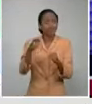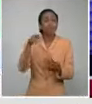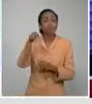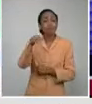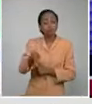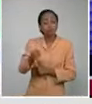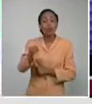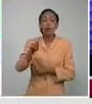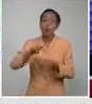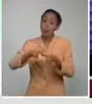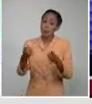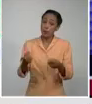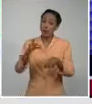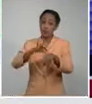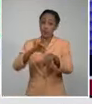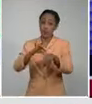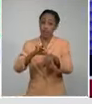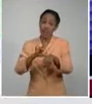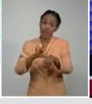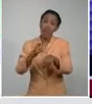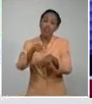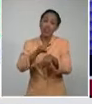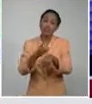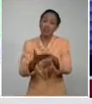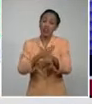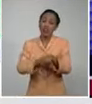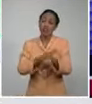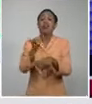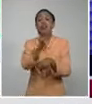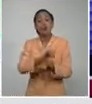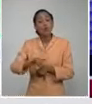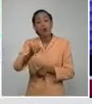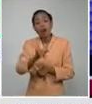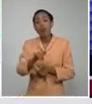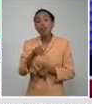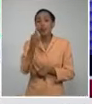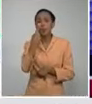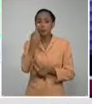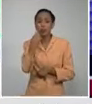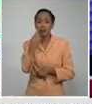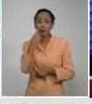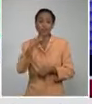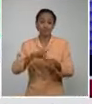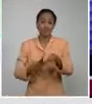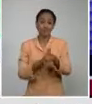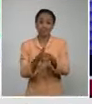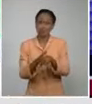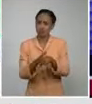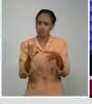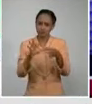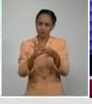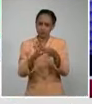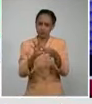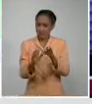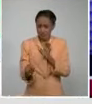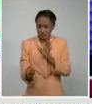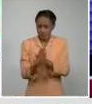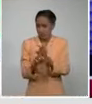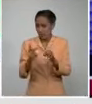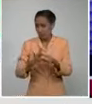cuenta la severidad de las manifestaciones que presentó desde un momento, prácticamente desde el